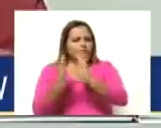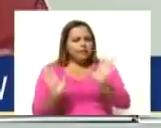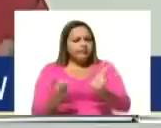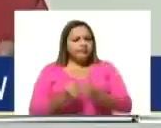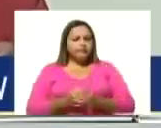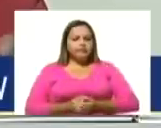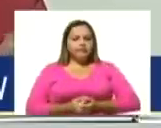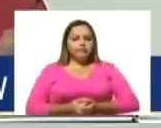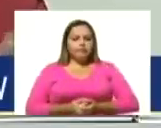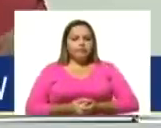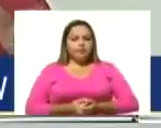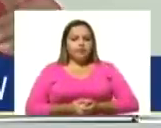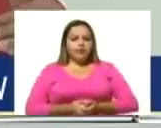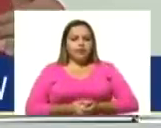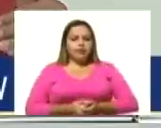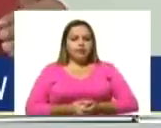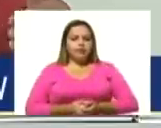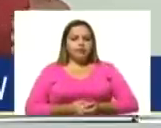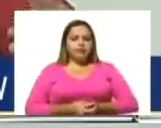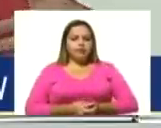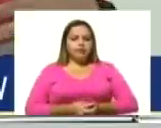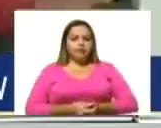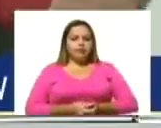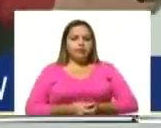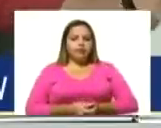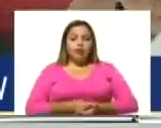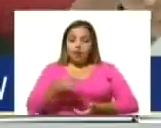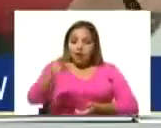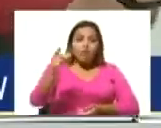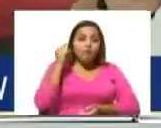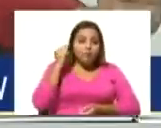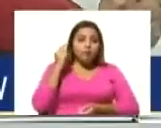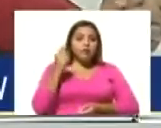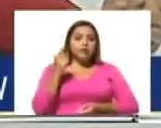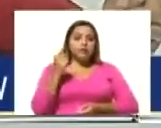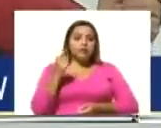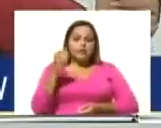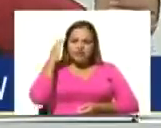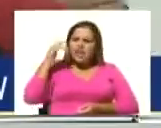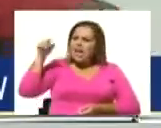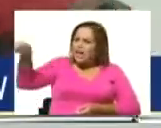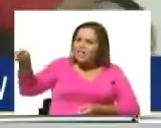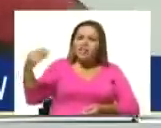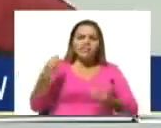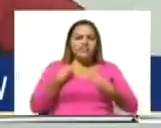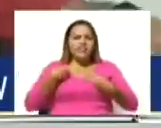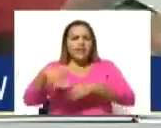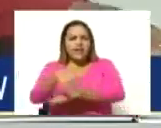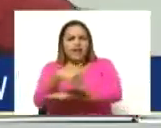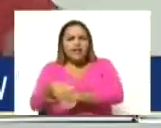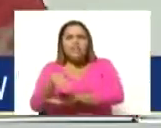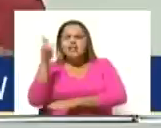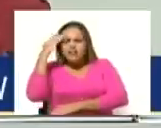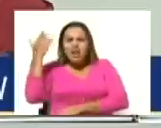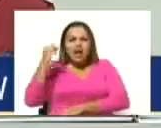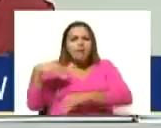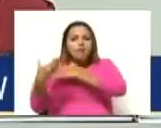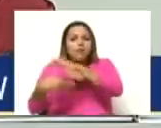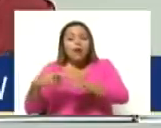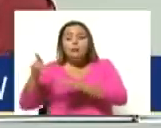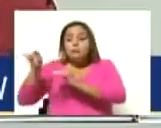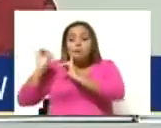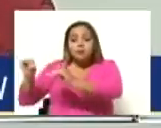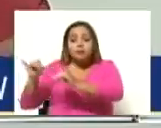Pero ella no, fíjate que ella reconoció a la persona como parte de su calle, pero además que tenía un problema y ella fue a buscarle